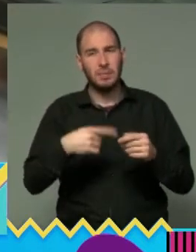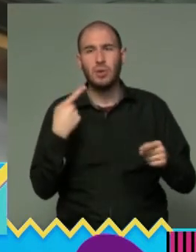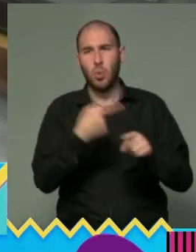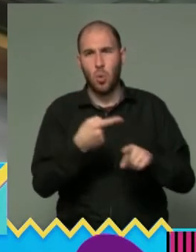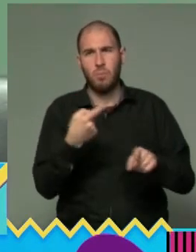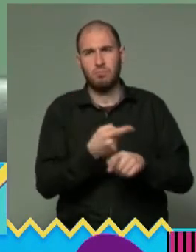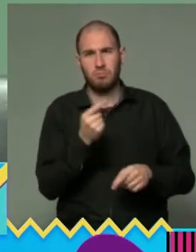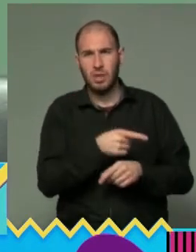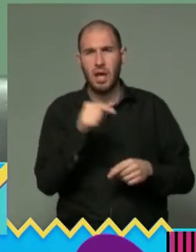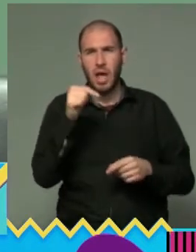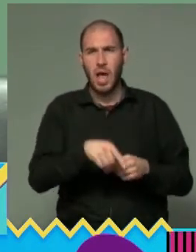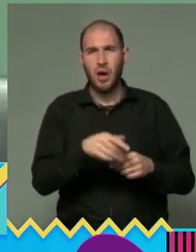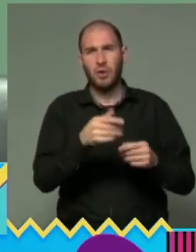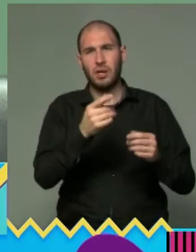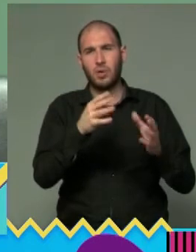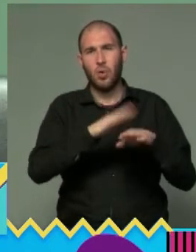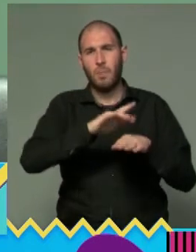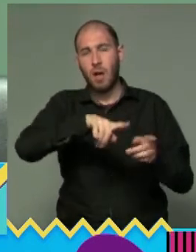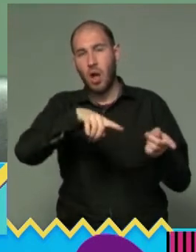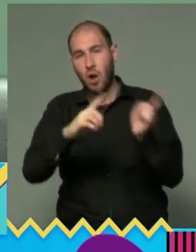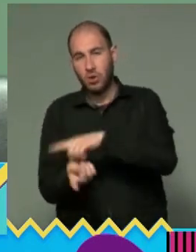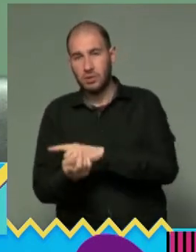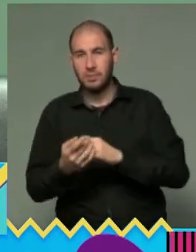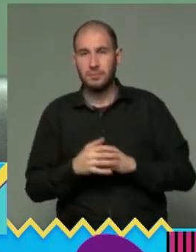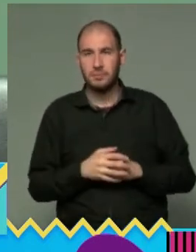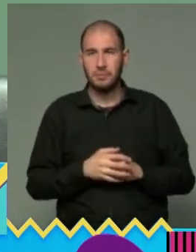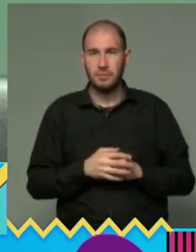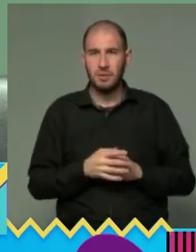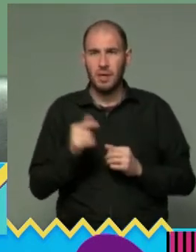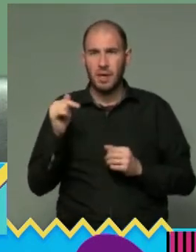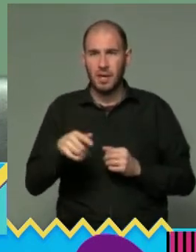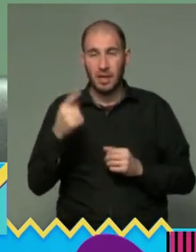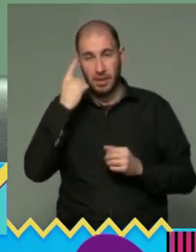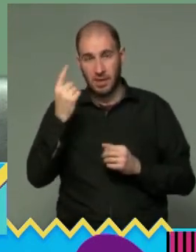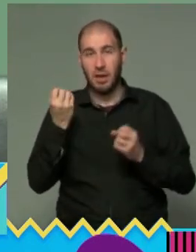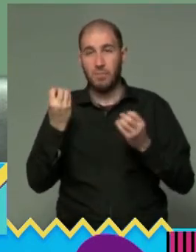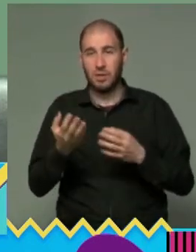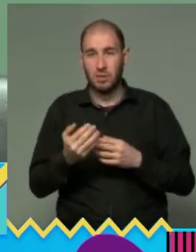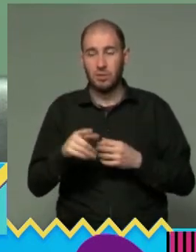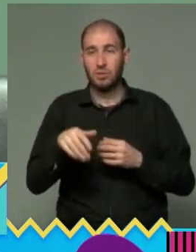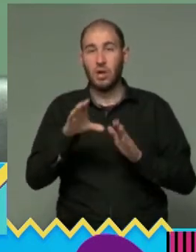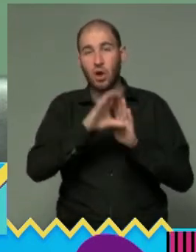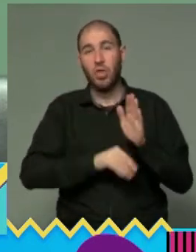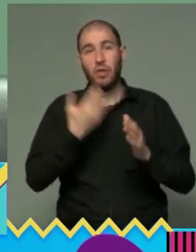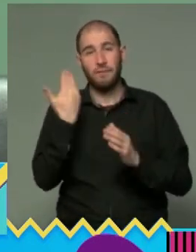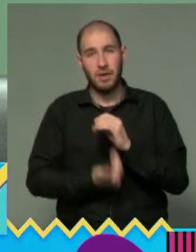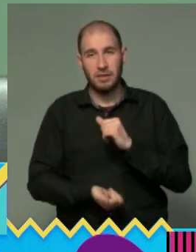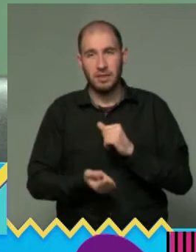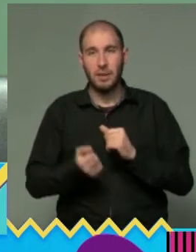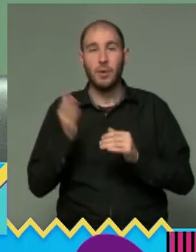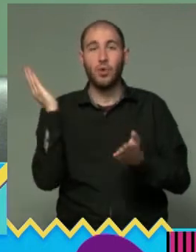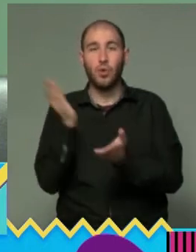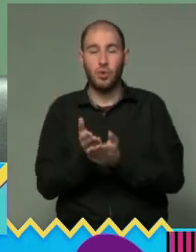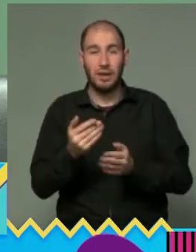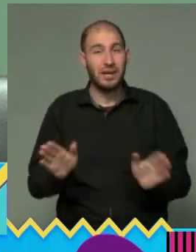línea. Y ahora pendulamos a la otra posición superficial, que es agarrar y creer que porque cambiamos el código de faltas y penalizamos